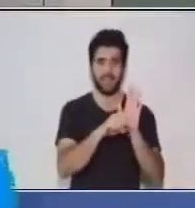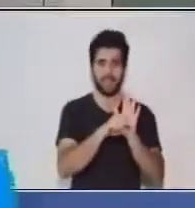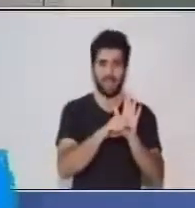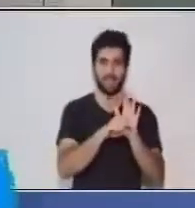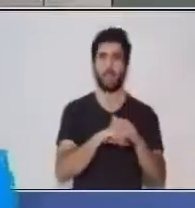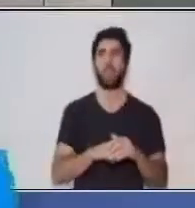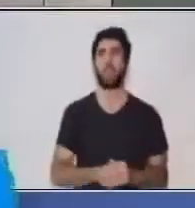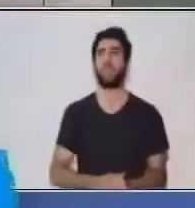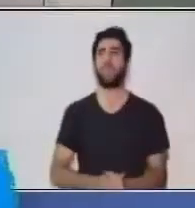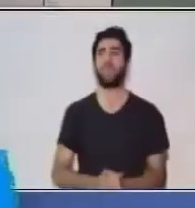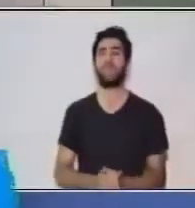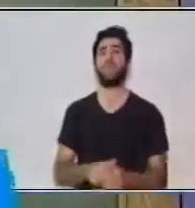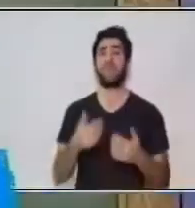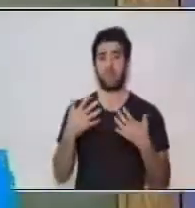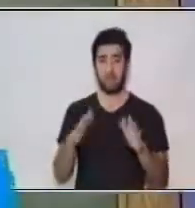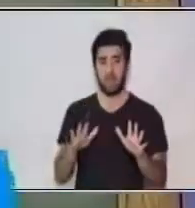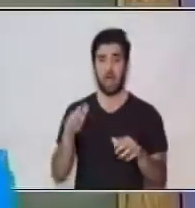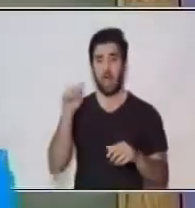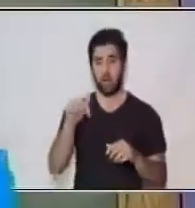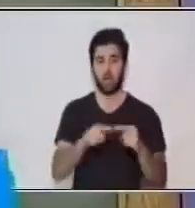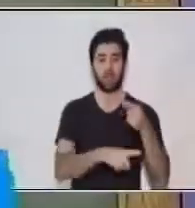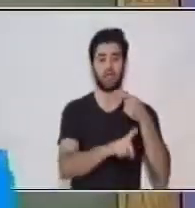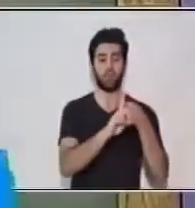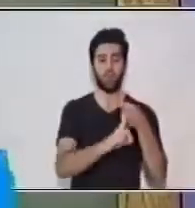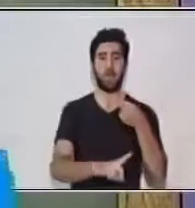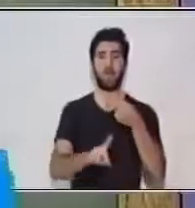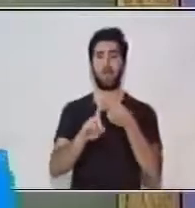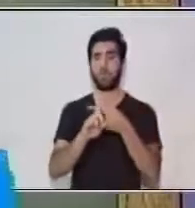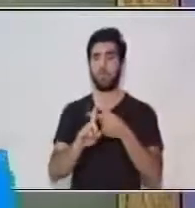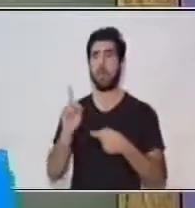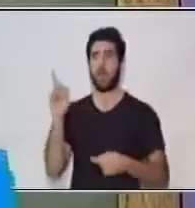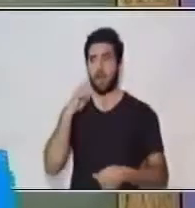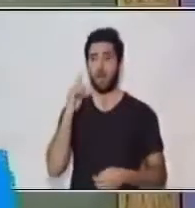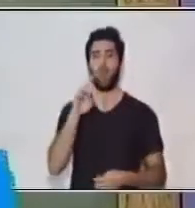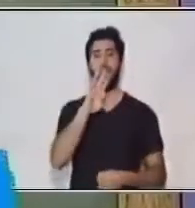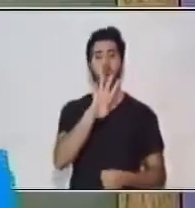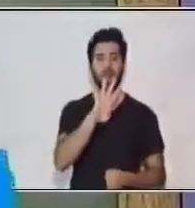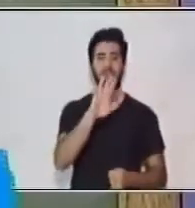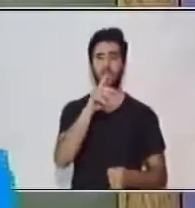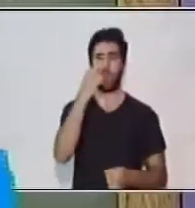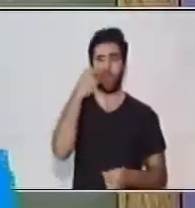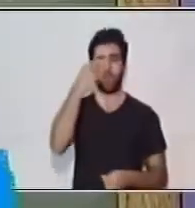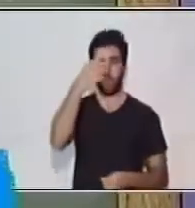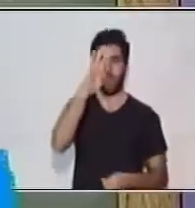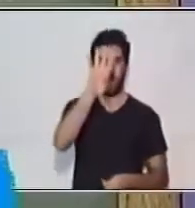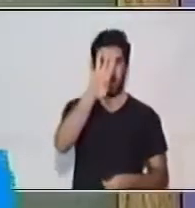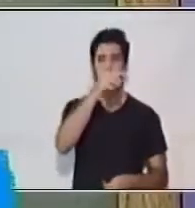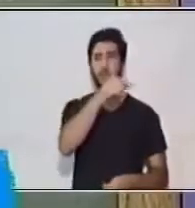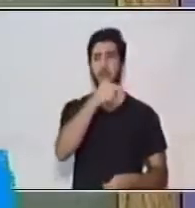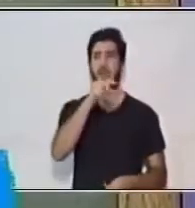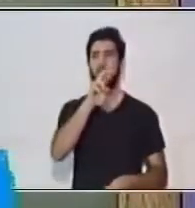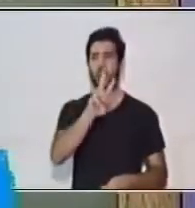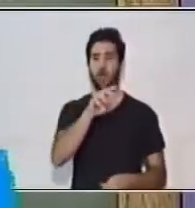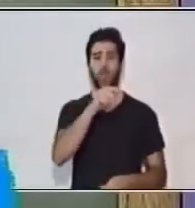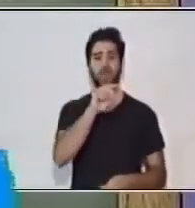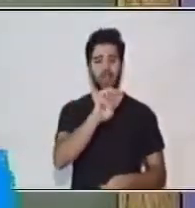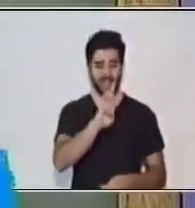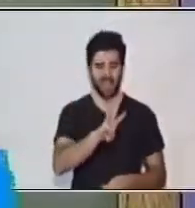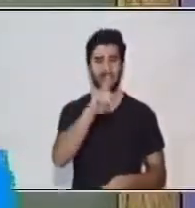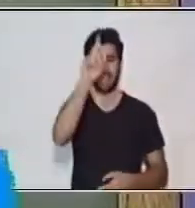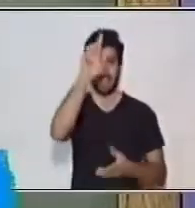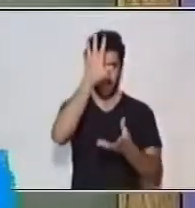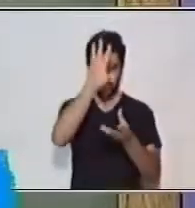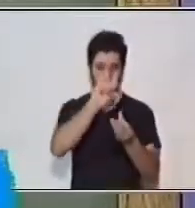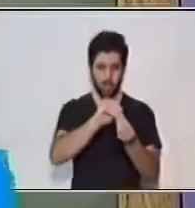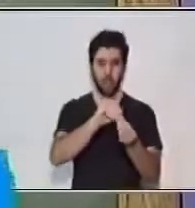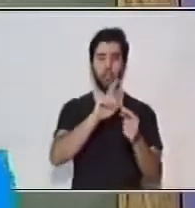valores, 4.09 menos 2.64 más 3.06 y tendremos que estar obteniendo